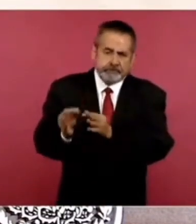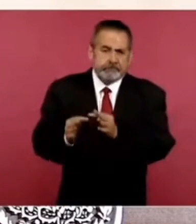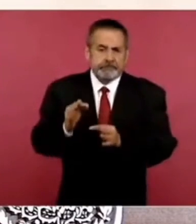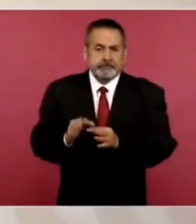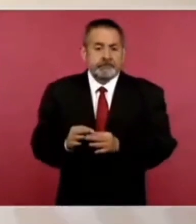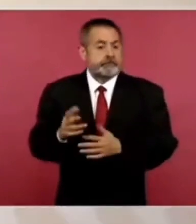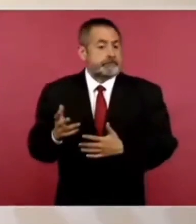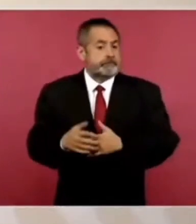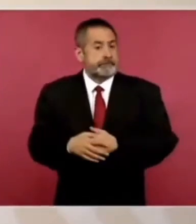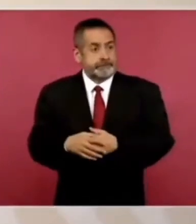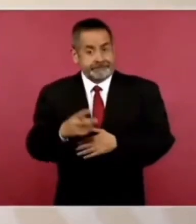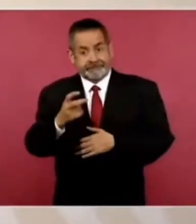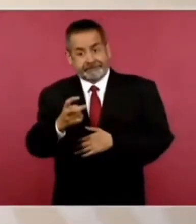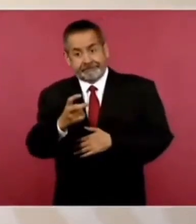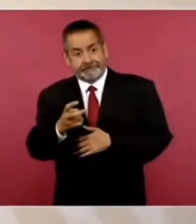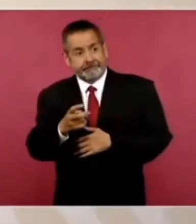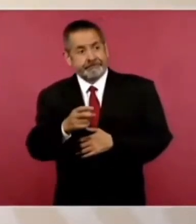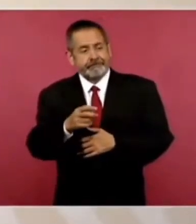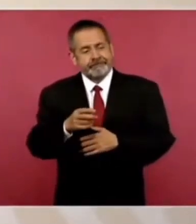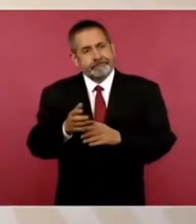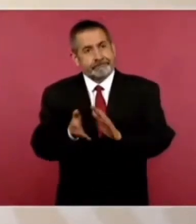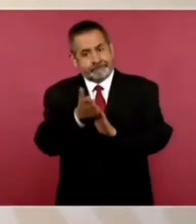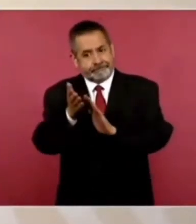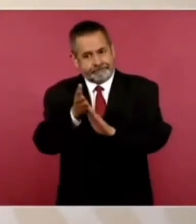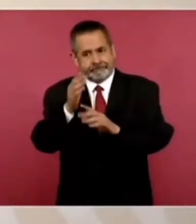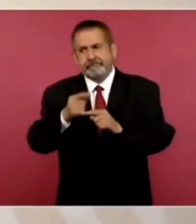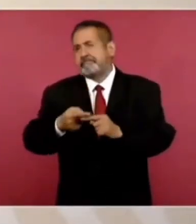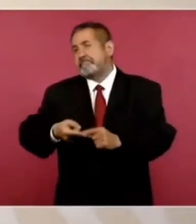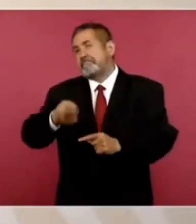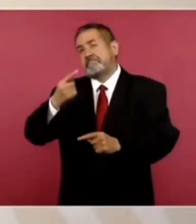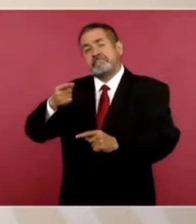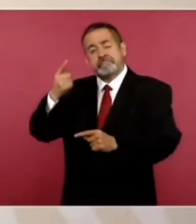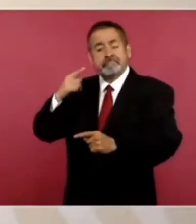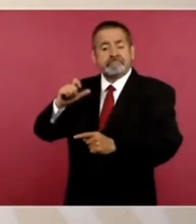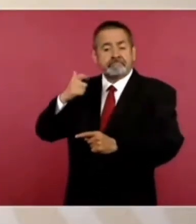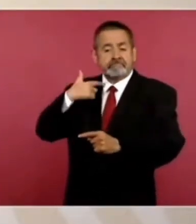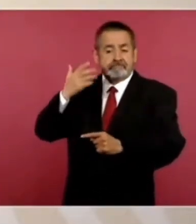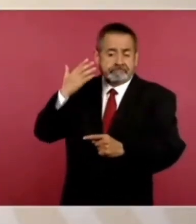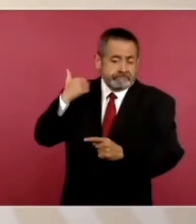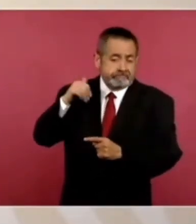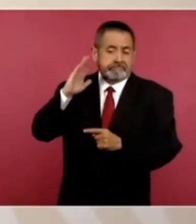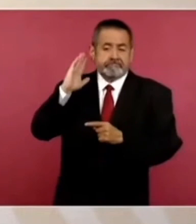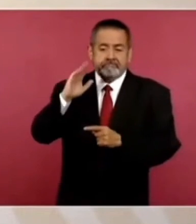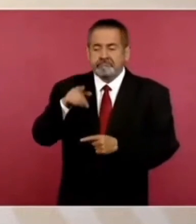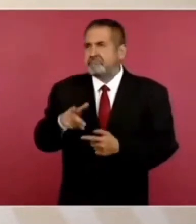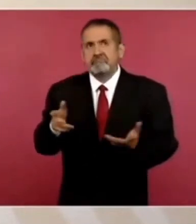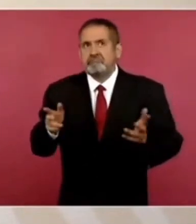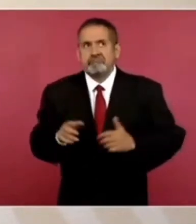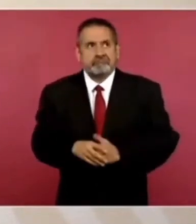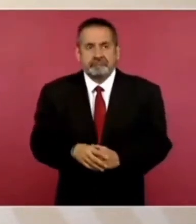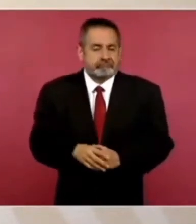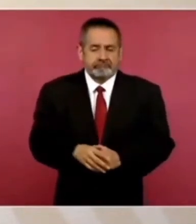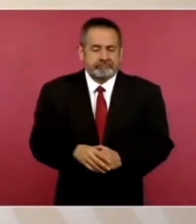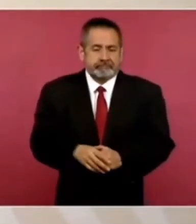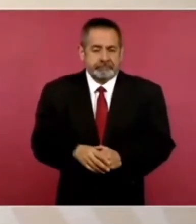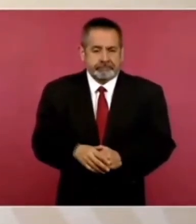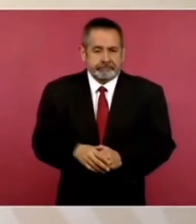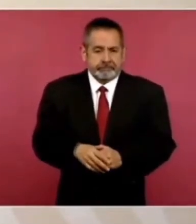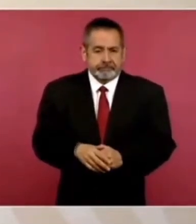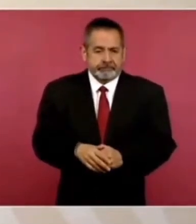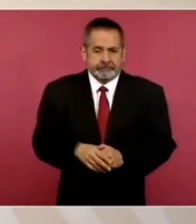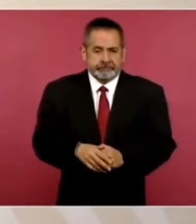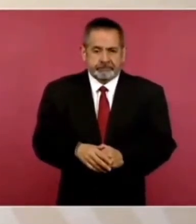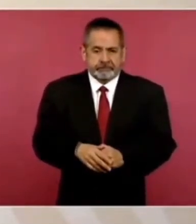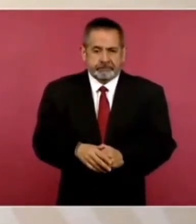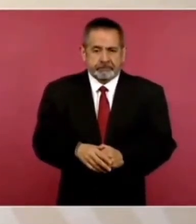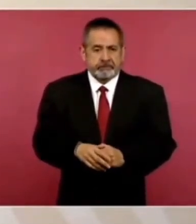y esa obra en otros tiempos, en otras circunstancias, pues